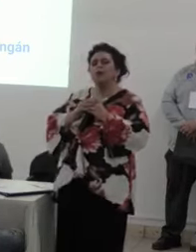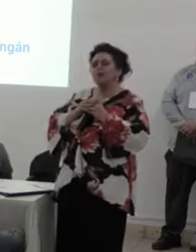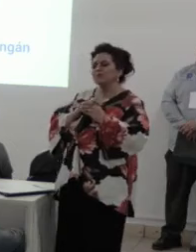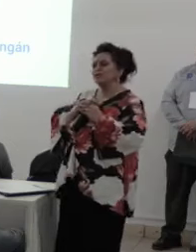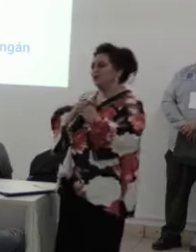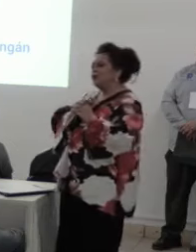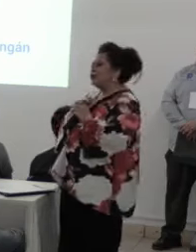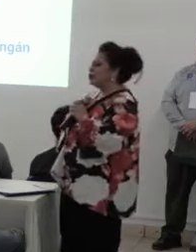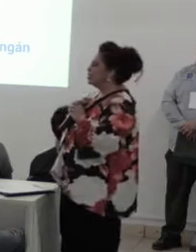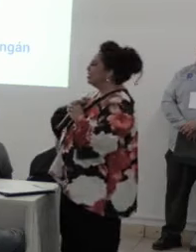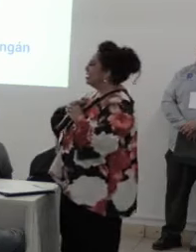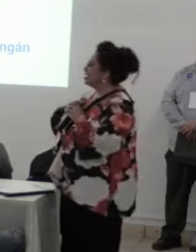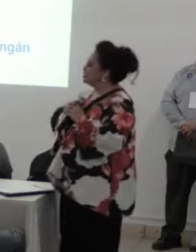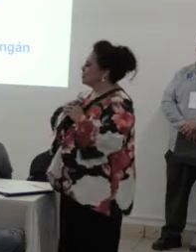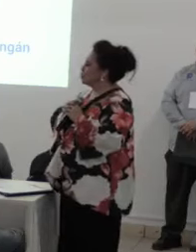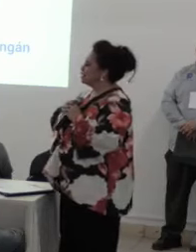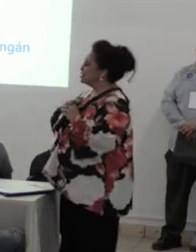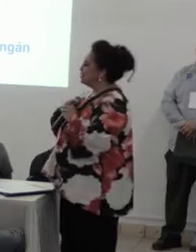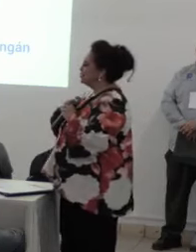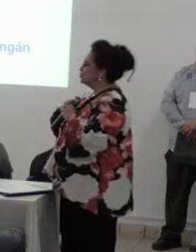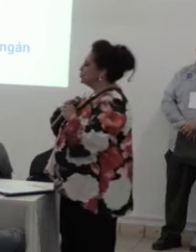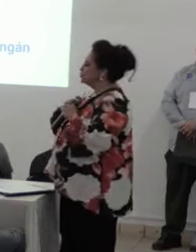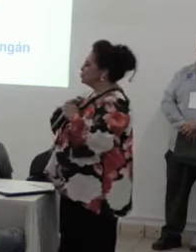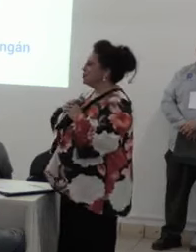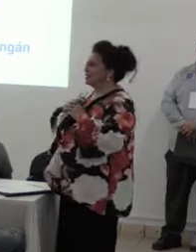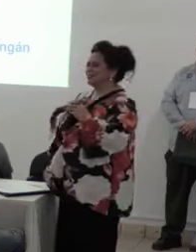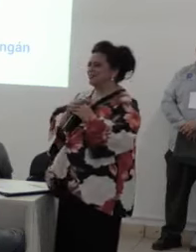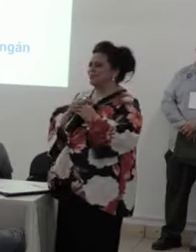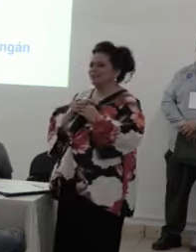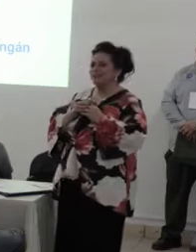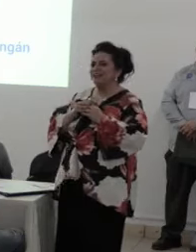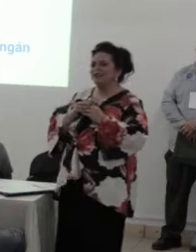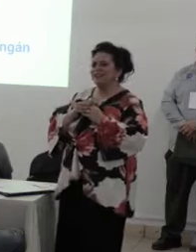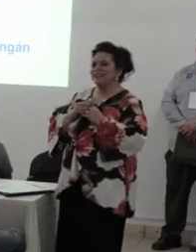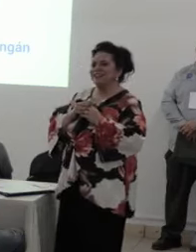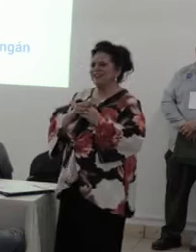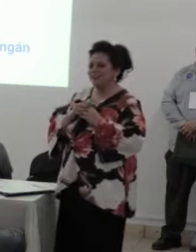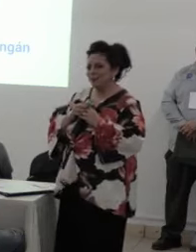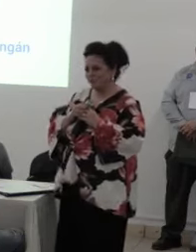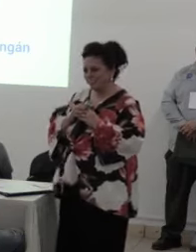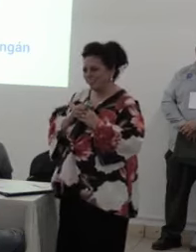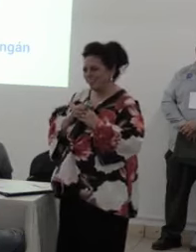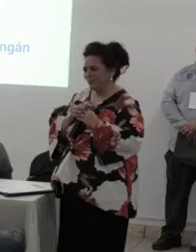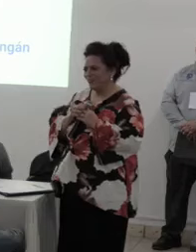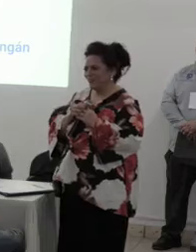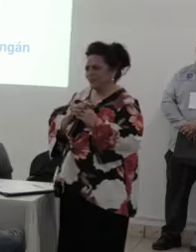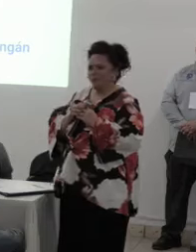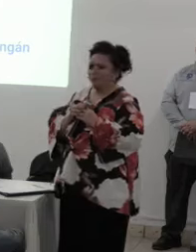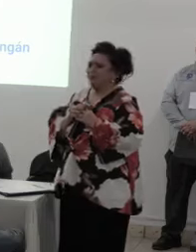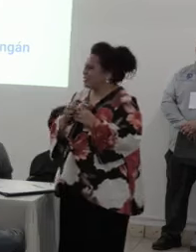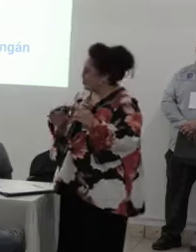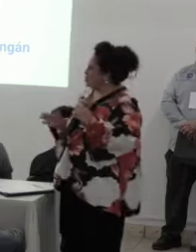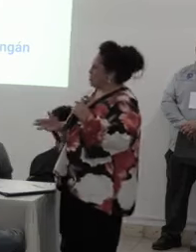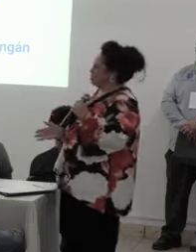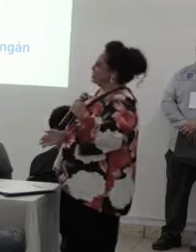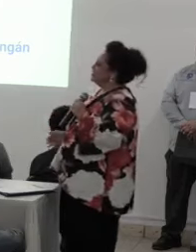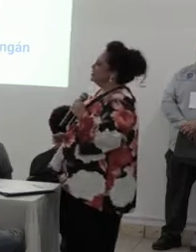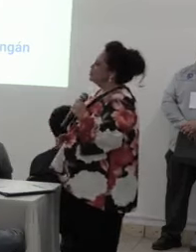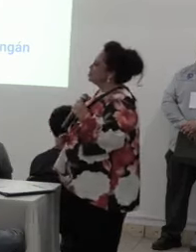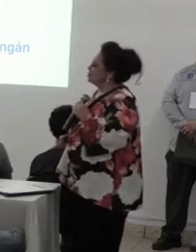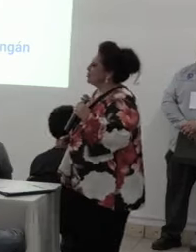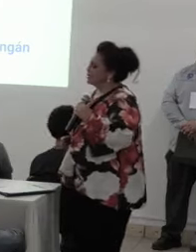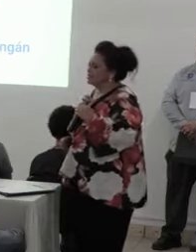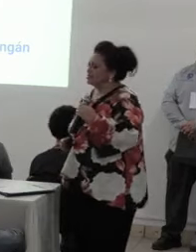muy preocupados porque en la elección pasada tuvimos una participación del 85%. Entonces nosotros decíamos, en